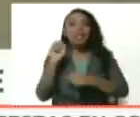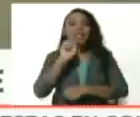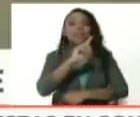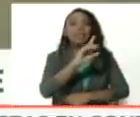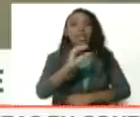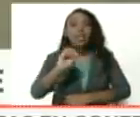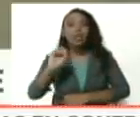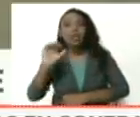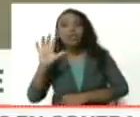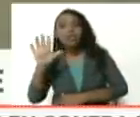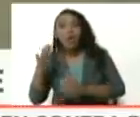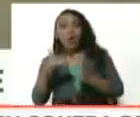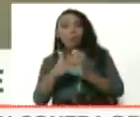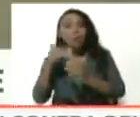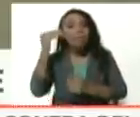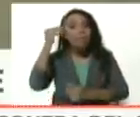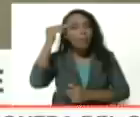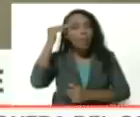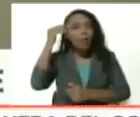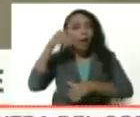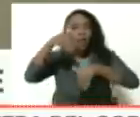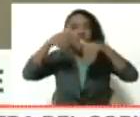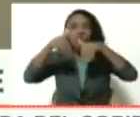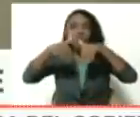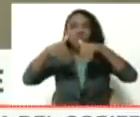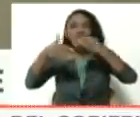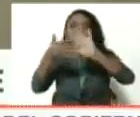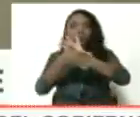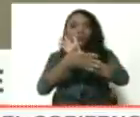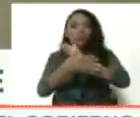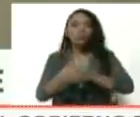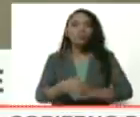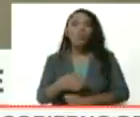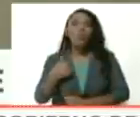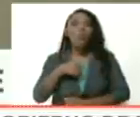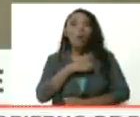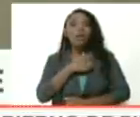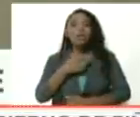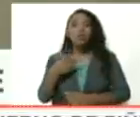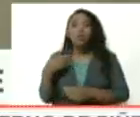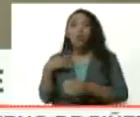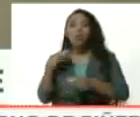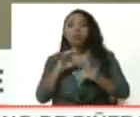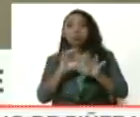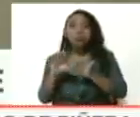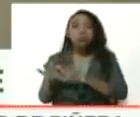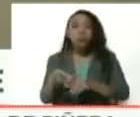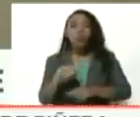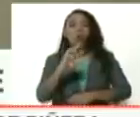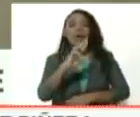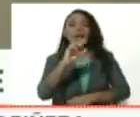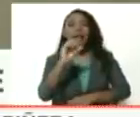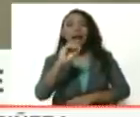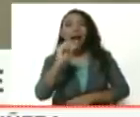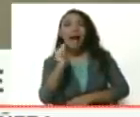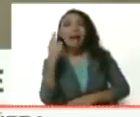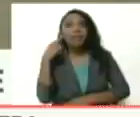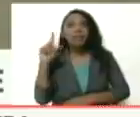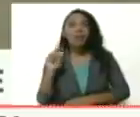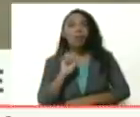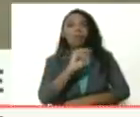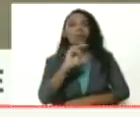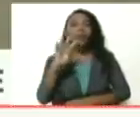105.000 memorias de máquinas de votación, nuestros servidores, los RAC con los 24 servidores,